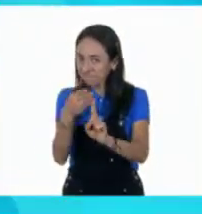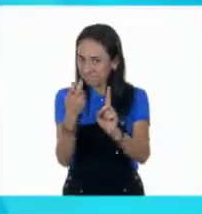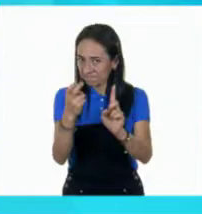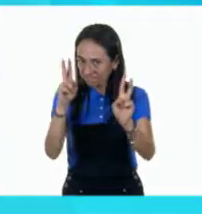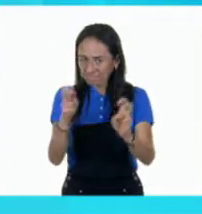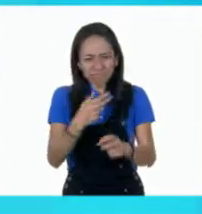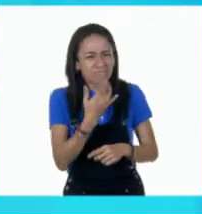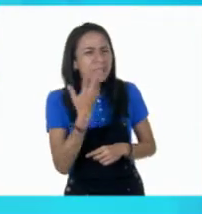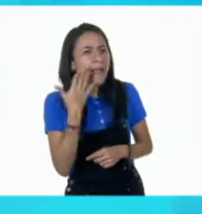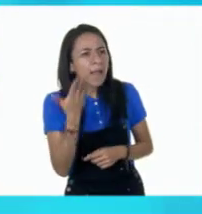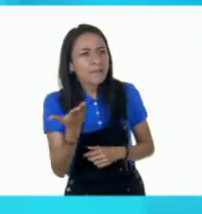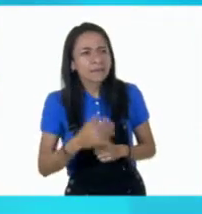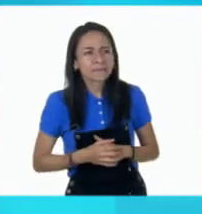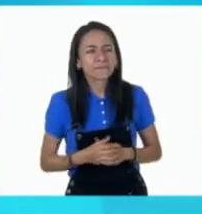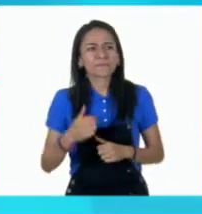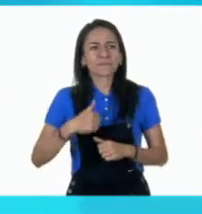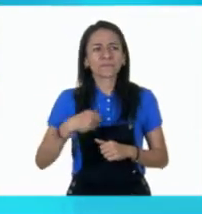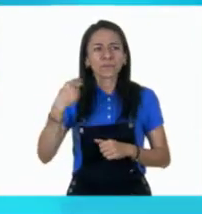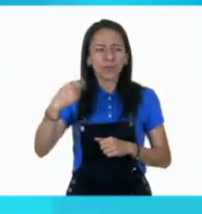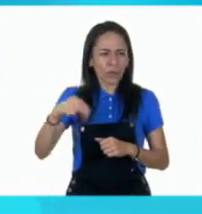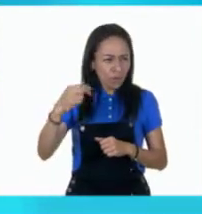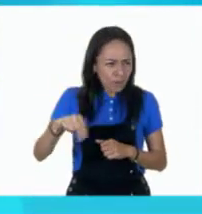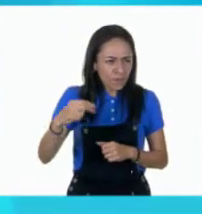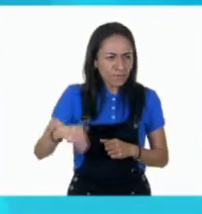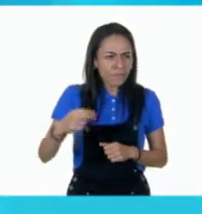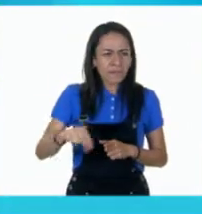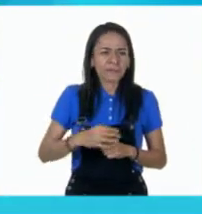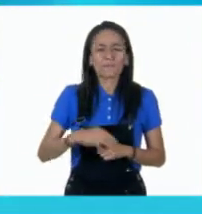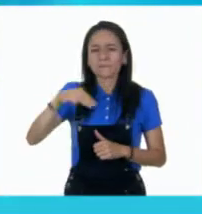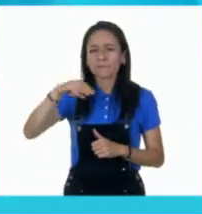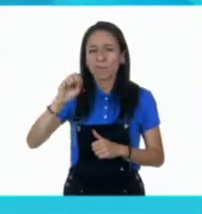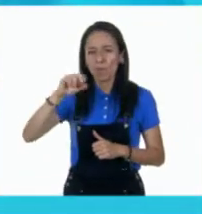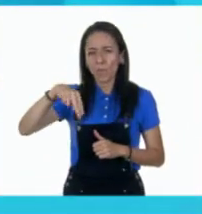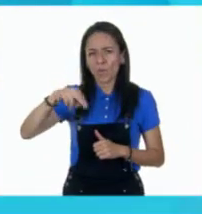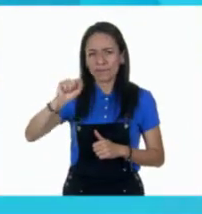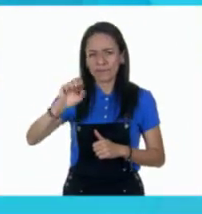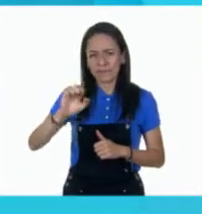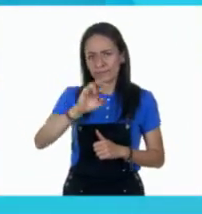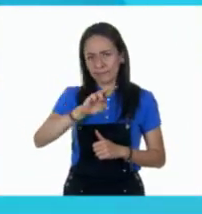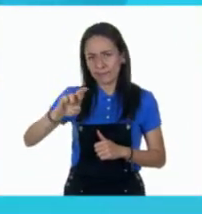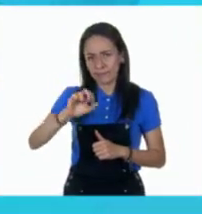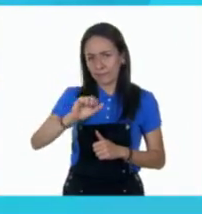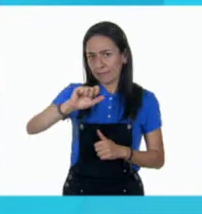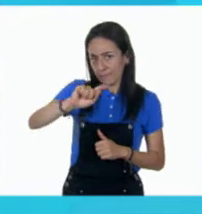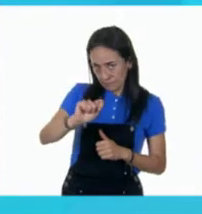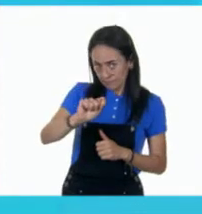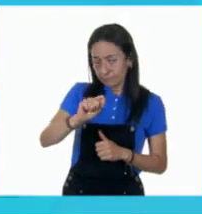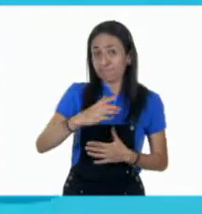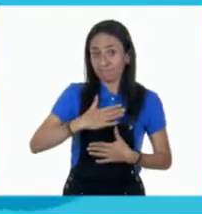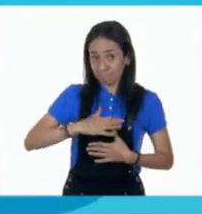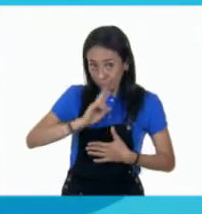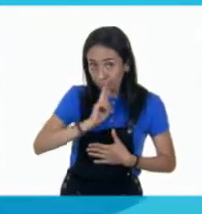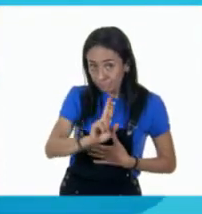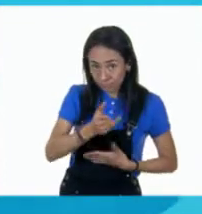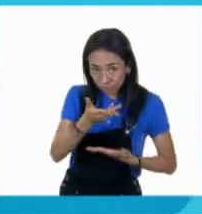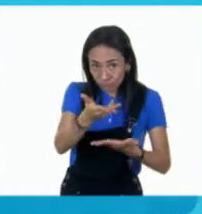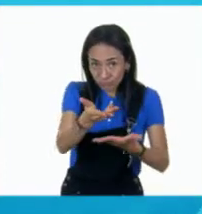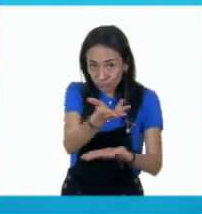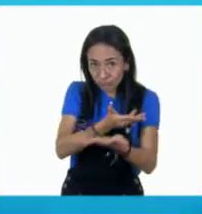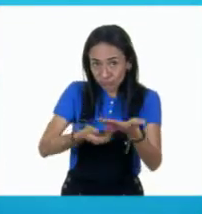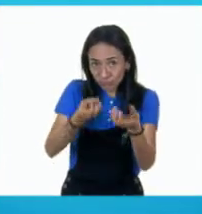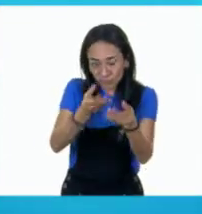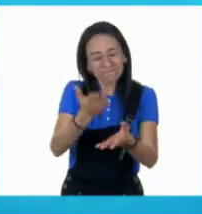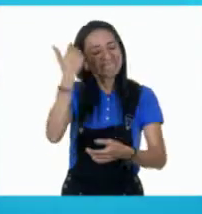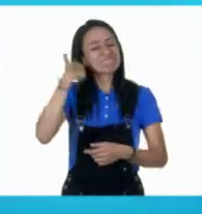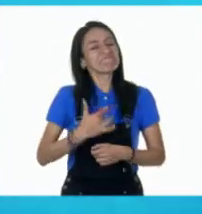Yo me llamo Janet Montserrat y me da mucho gusto compartir mis respuestas. Lo que yo